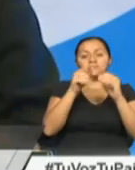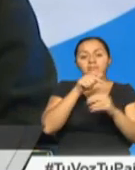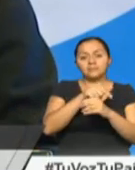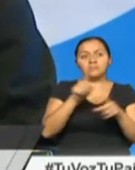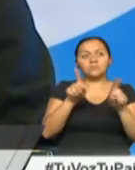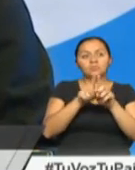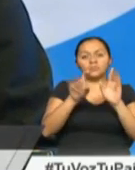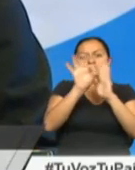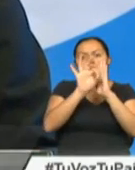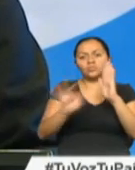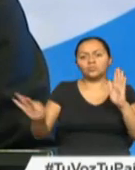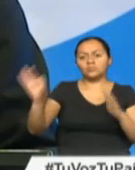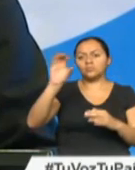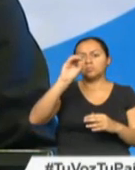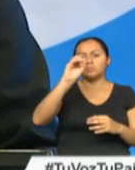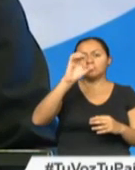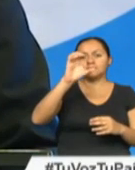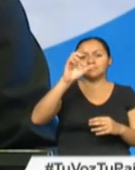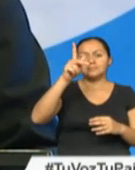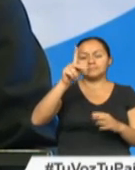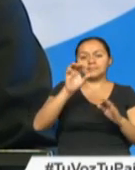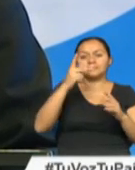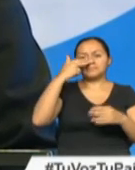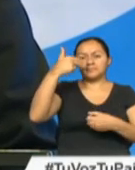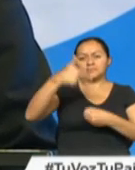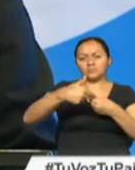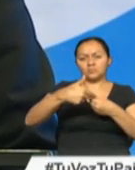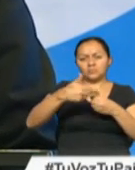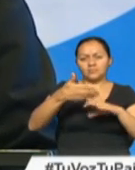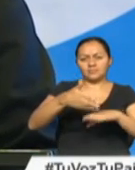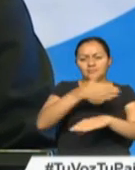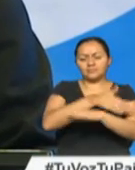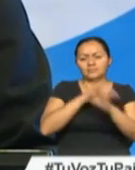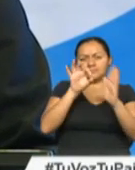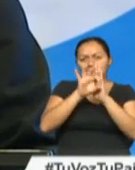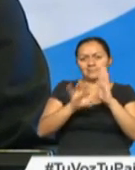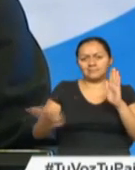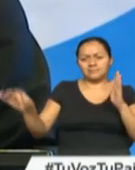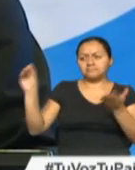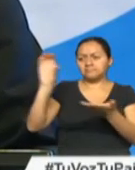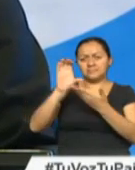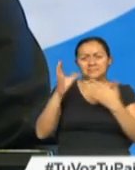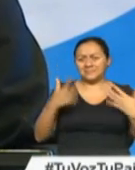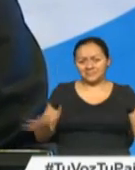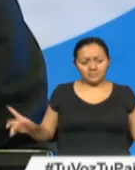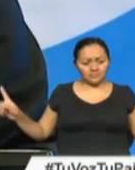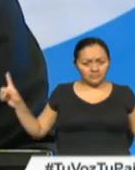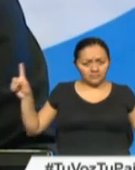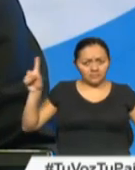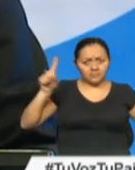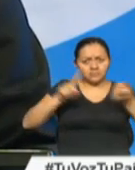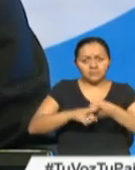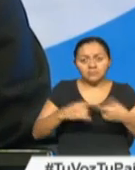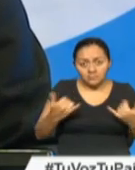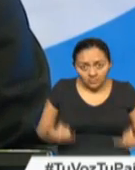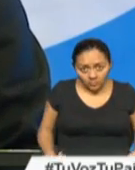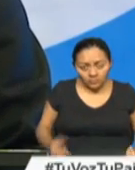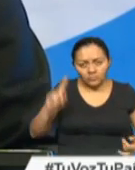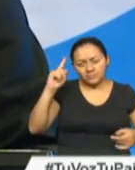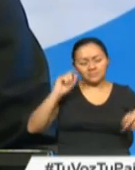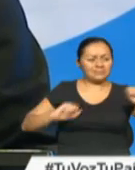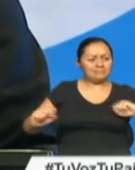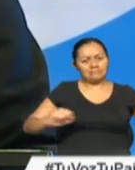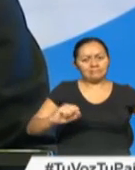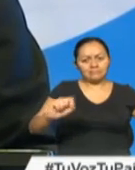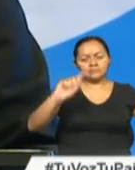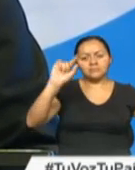tubo, literalmente, que fue la OCP, en este caso estamos hablando de la inversión más importante de la